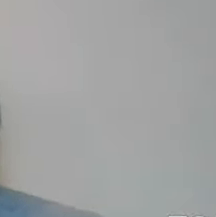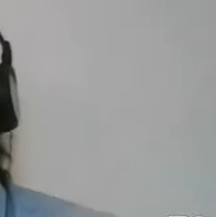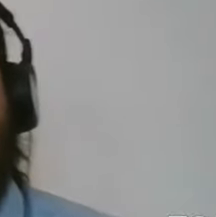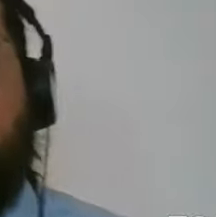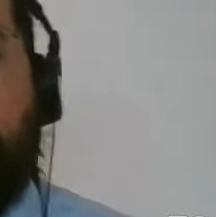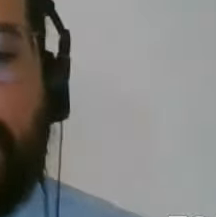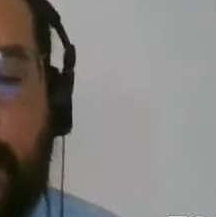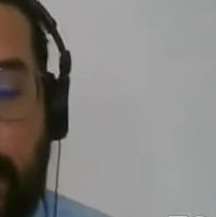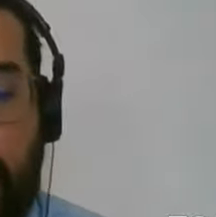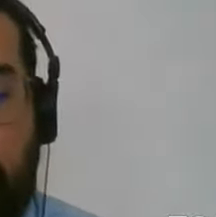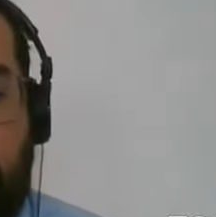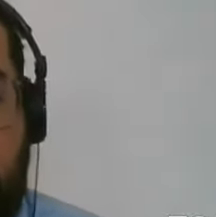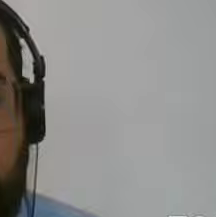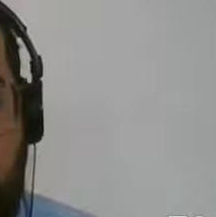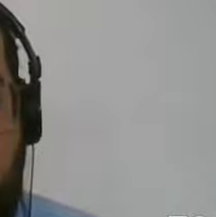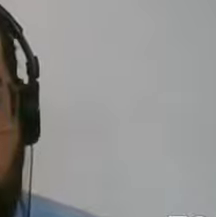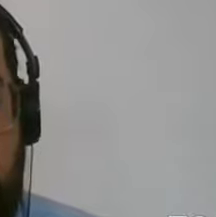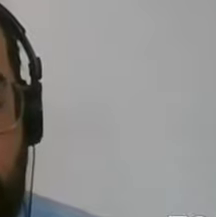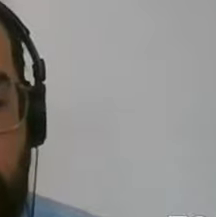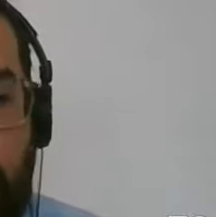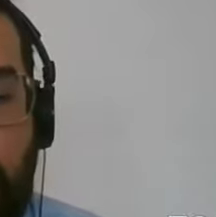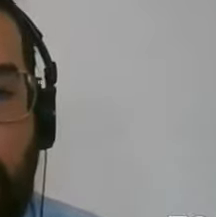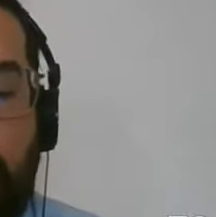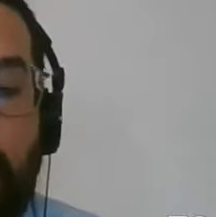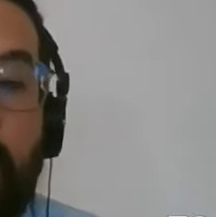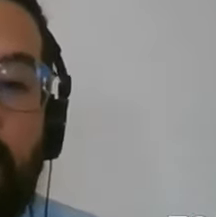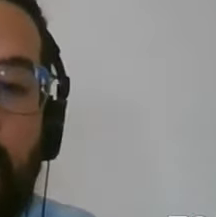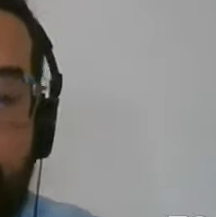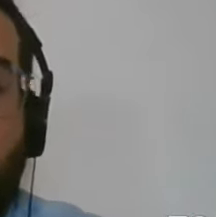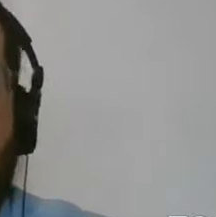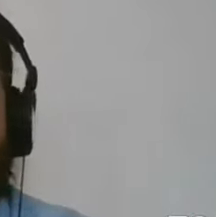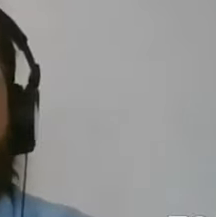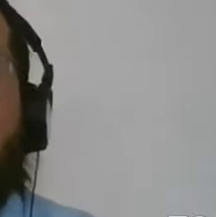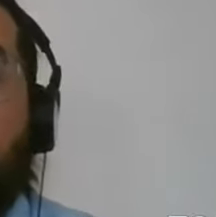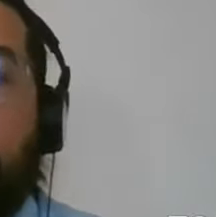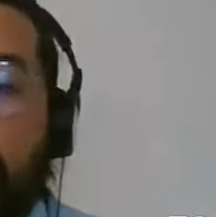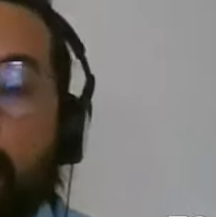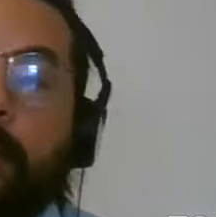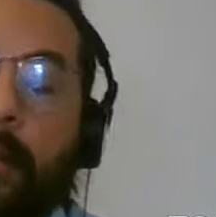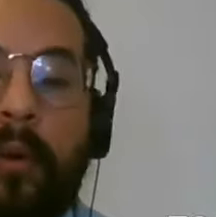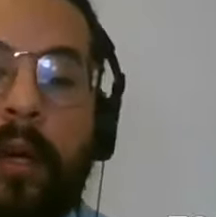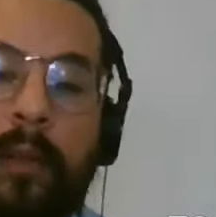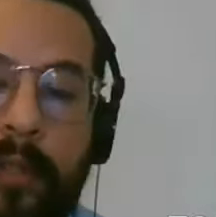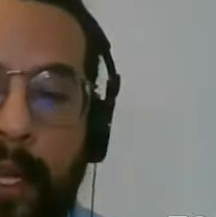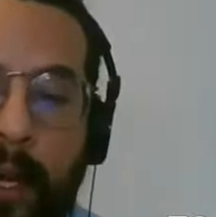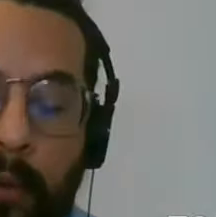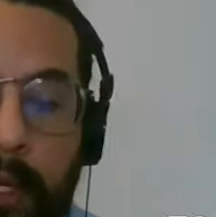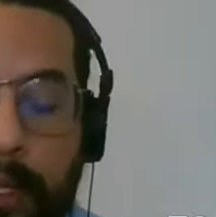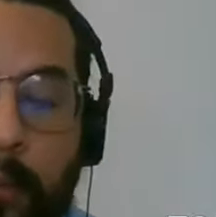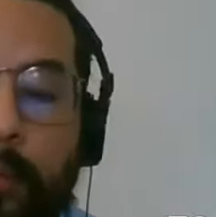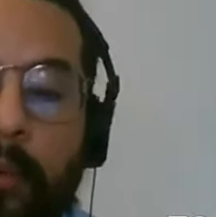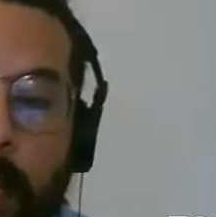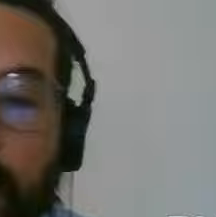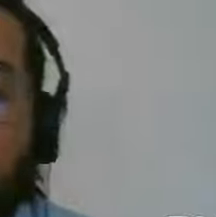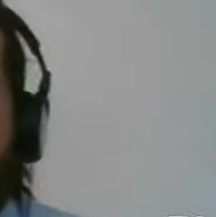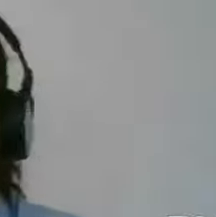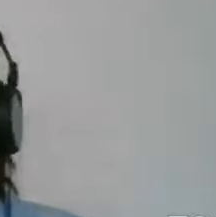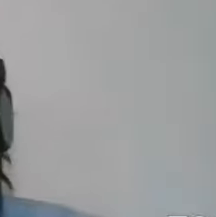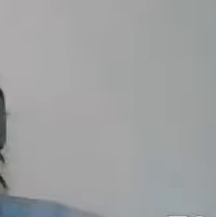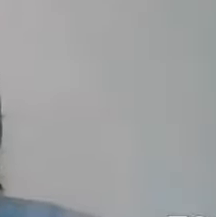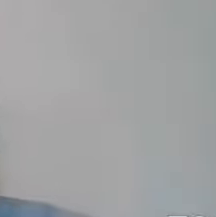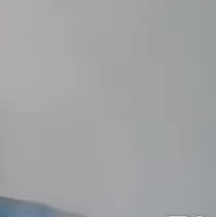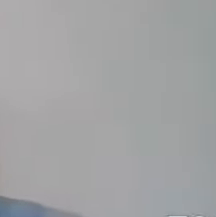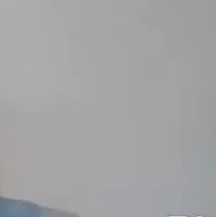Específicamente, los cuadernos que hemos, bueno, este cuaderno y el resto de los cuadernos que aún están por